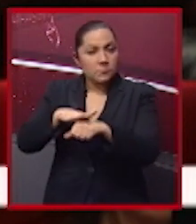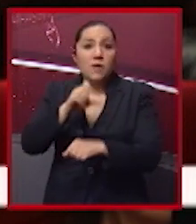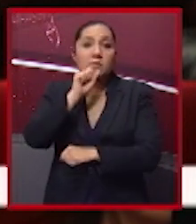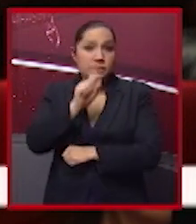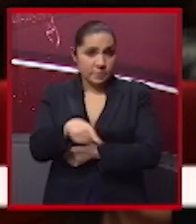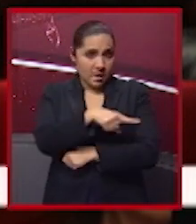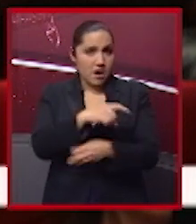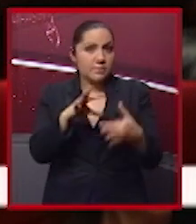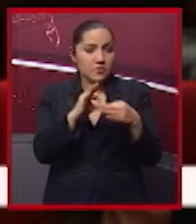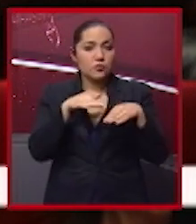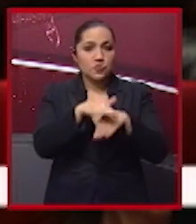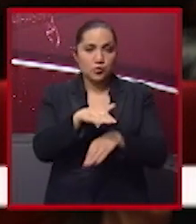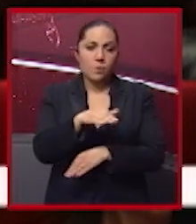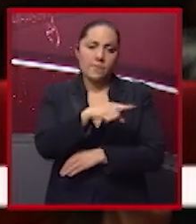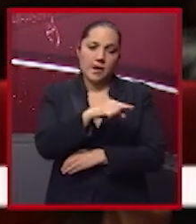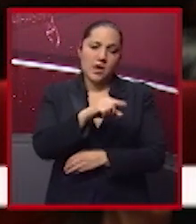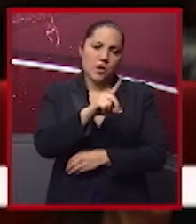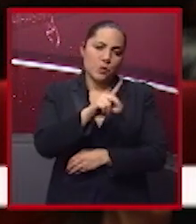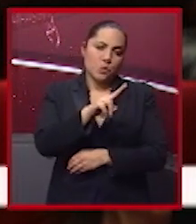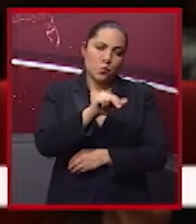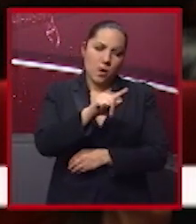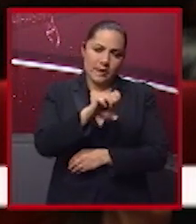Duarte, exgobernador de Veracruz.